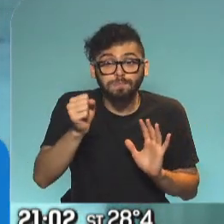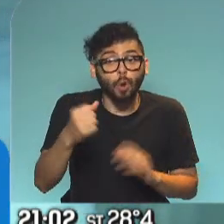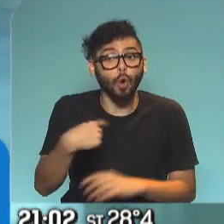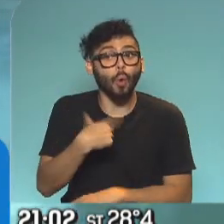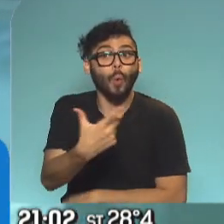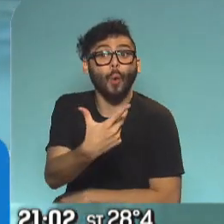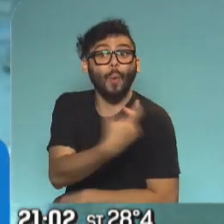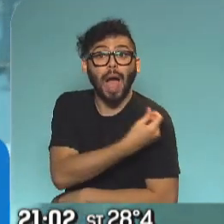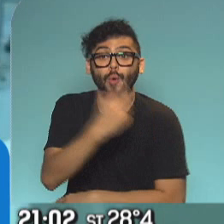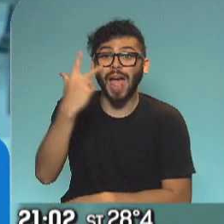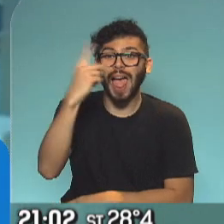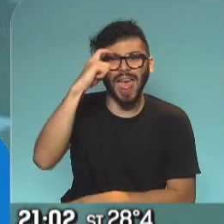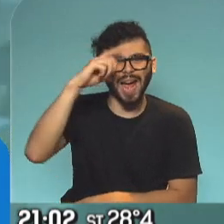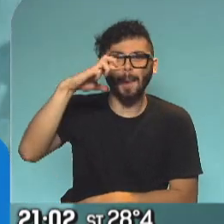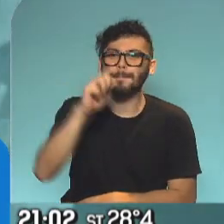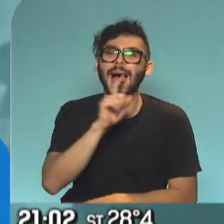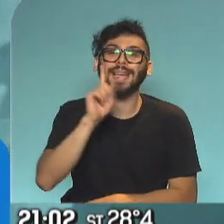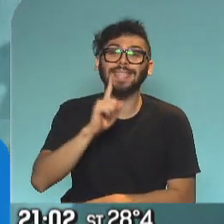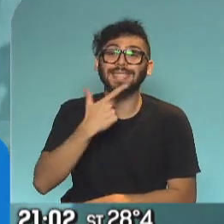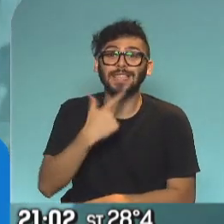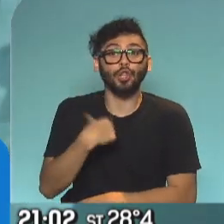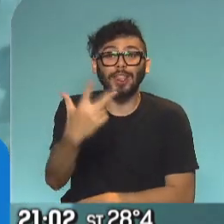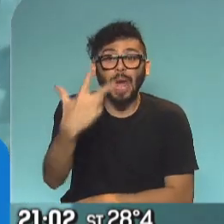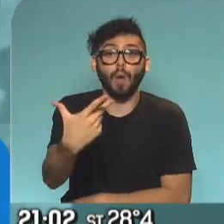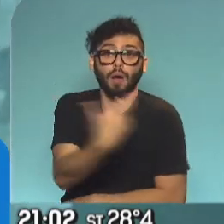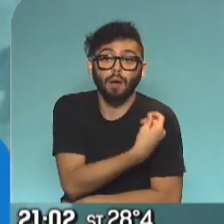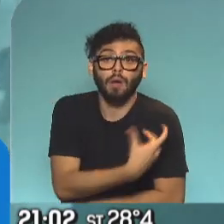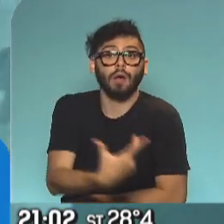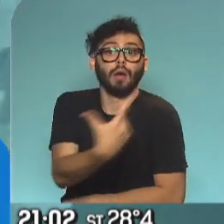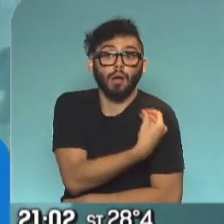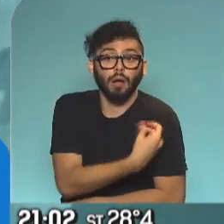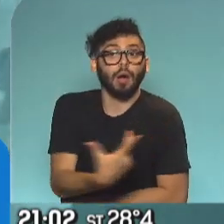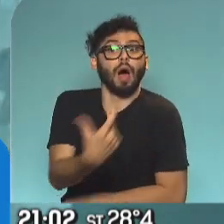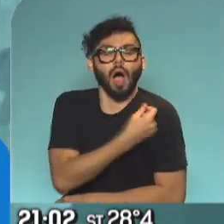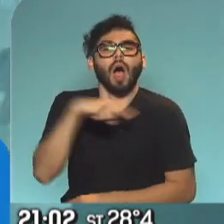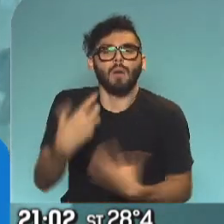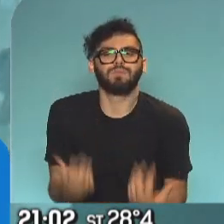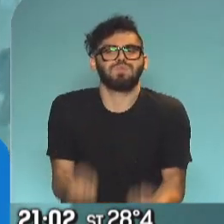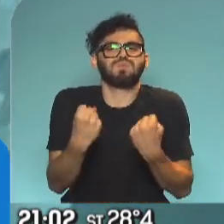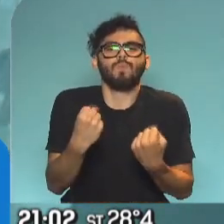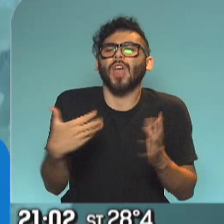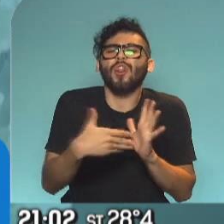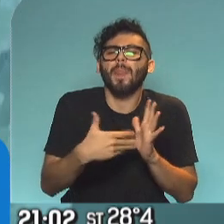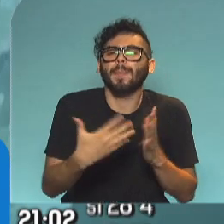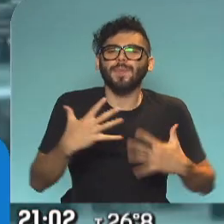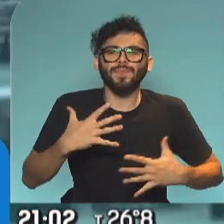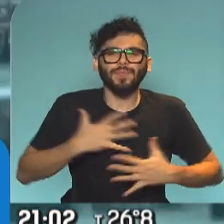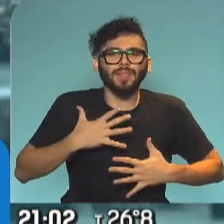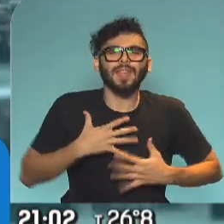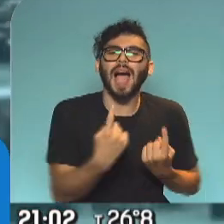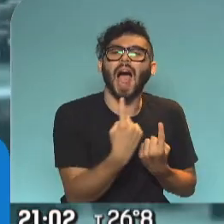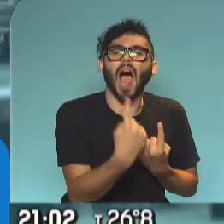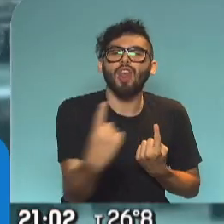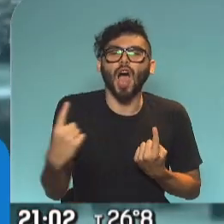las vacunas para la hepatitis para poder desarrollar defensas. O sea, Depende de cada uno, de la biología